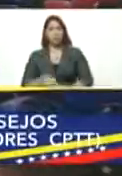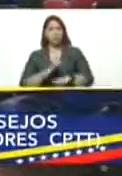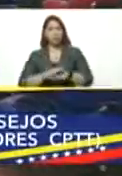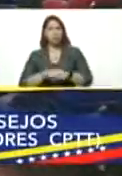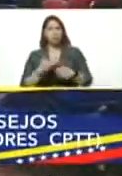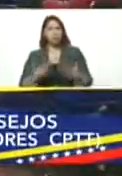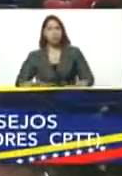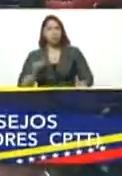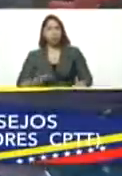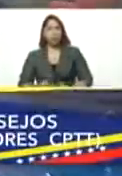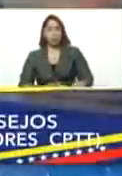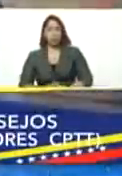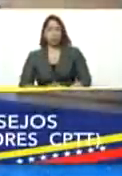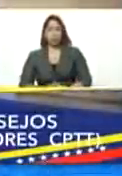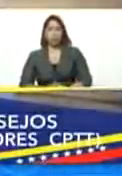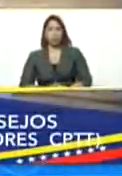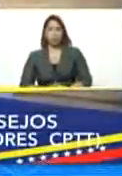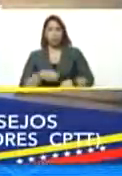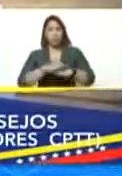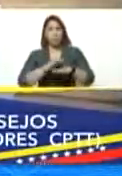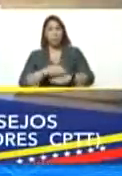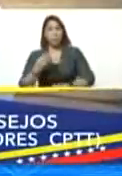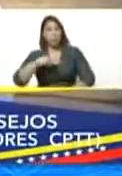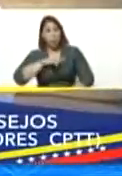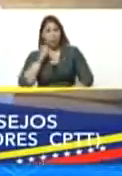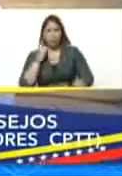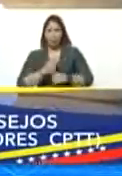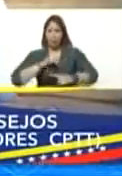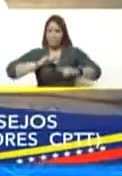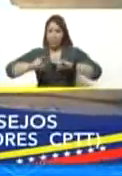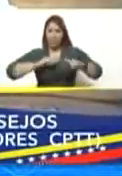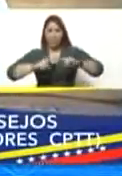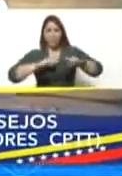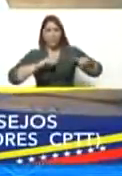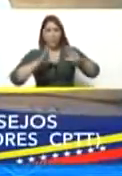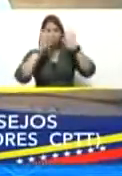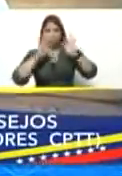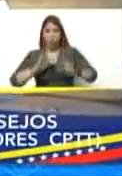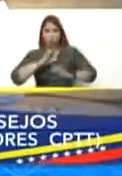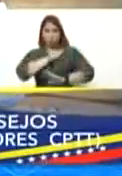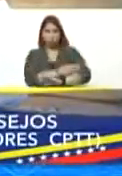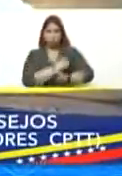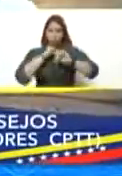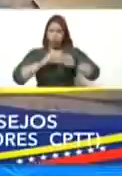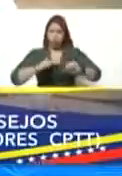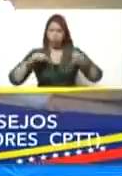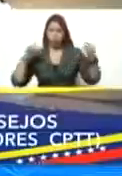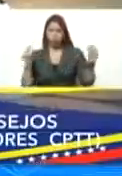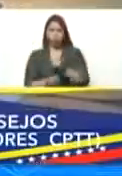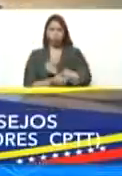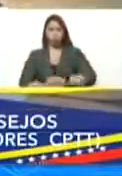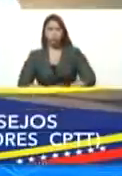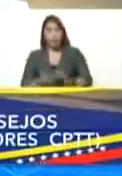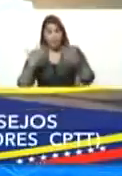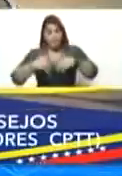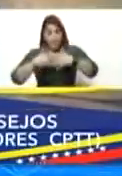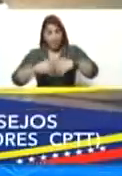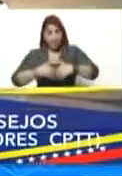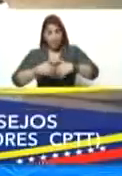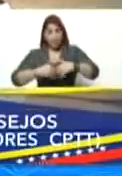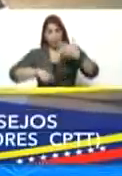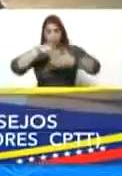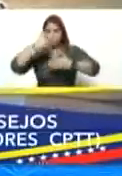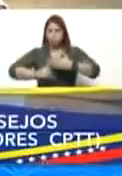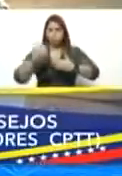vital? Porque nosotros tenemos que gestionar de manera eficiente, eficaz, las empresas, los